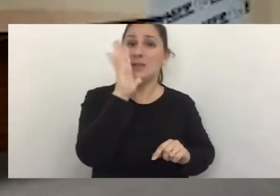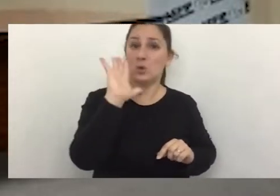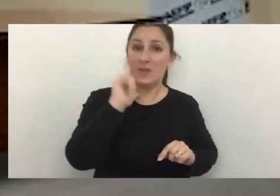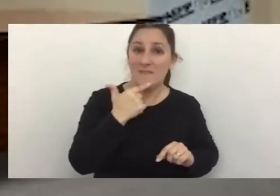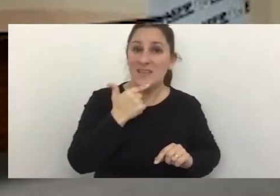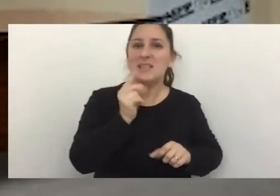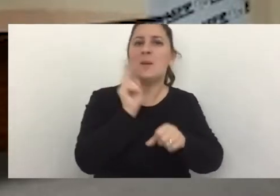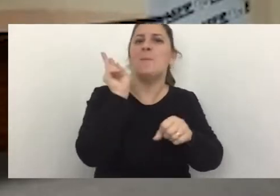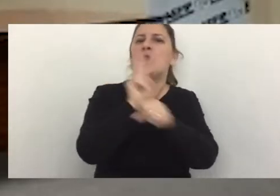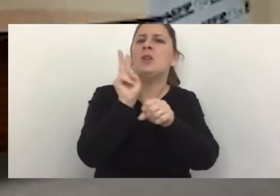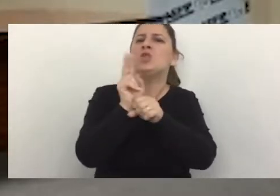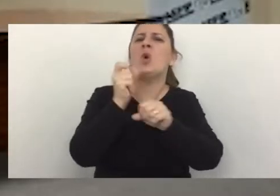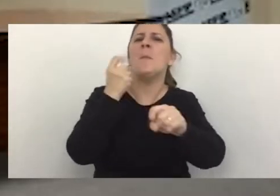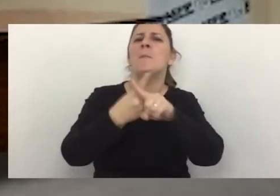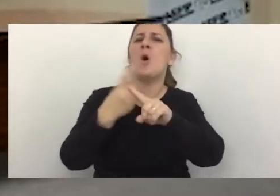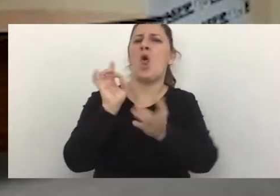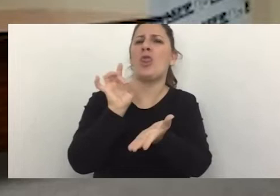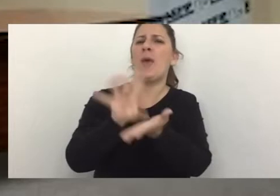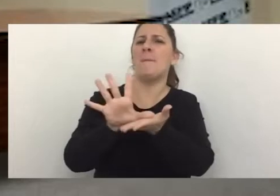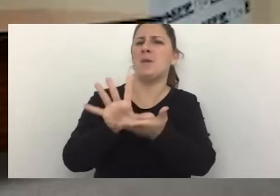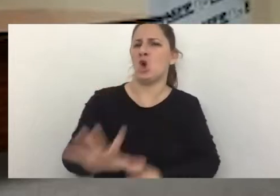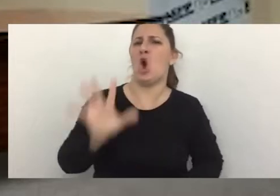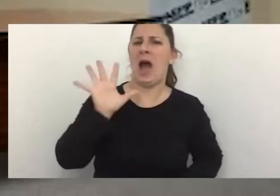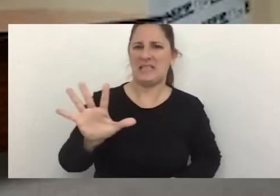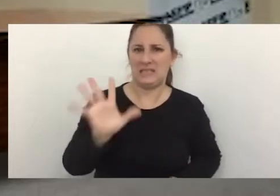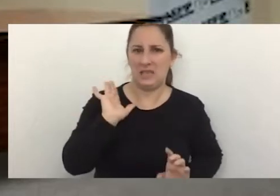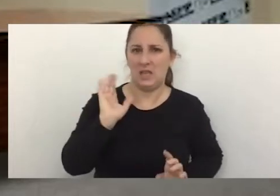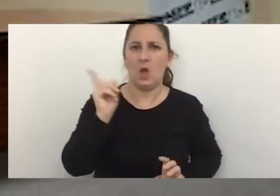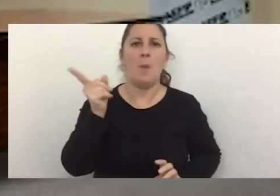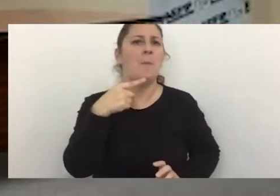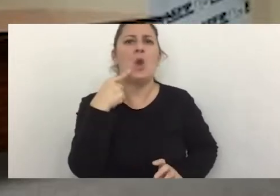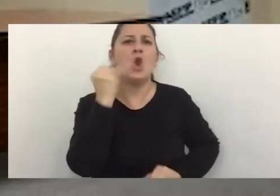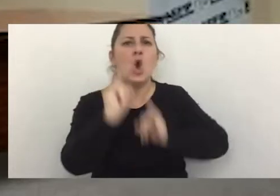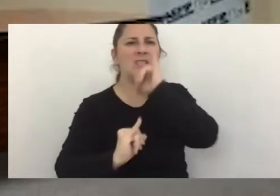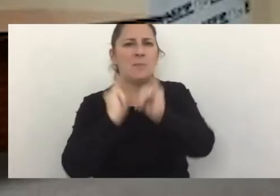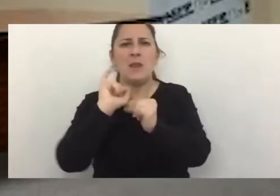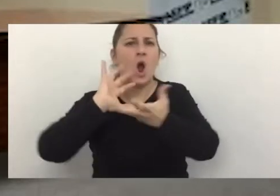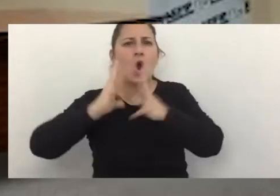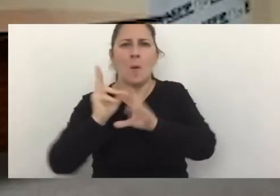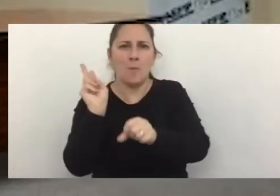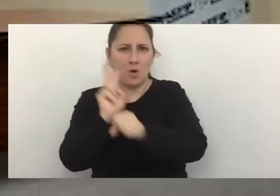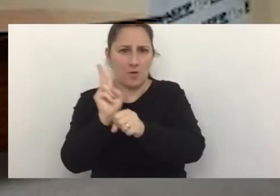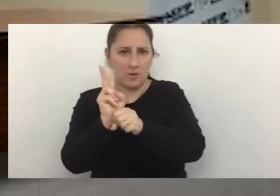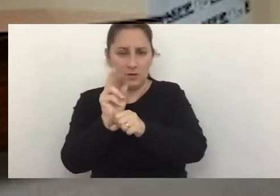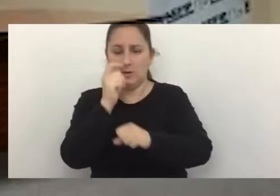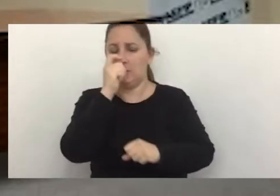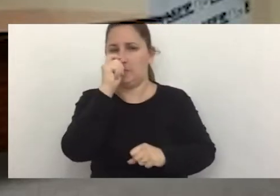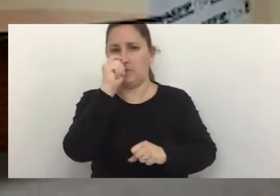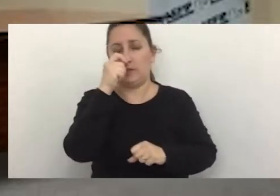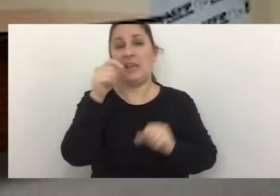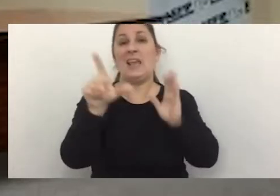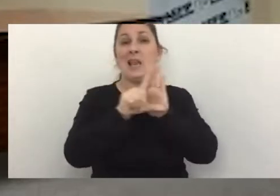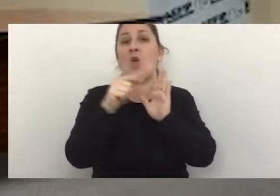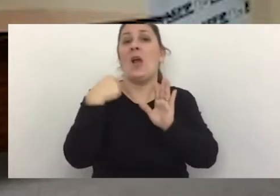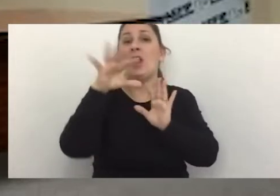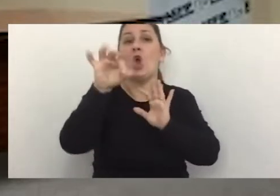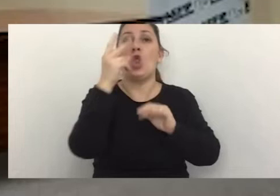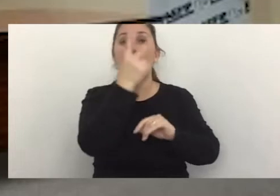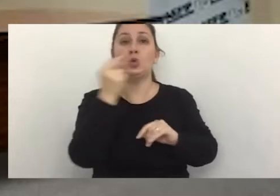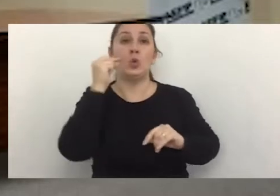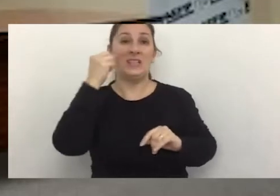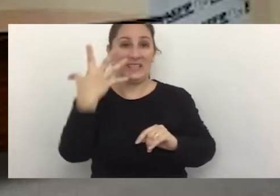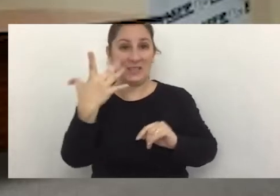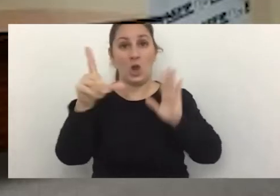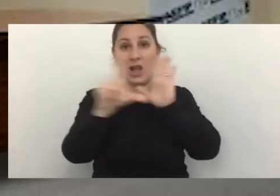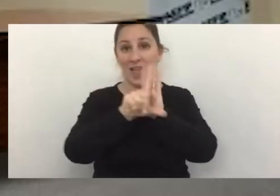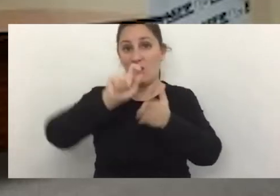despido arbitrario, pero no dice cómo proteger. El legislador ha elegido el 245, que es el artículo de la ley de contrato